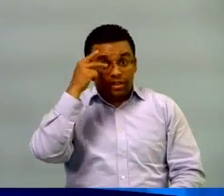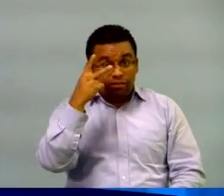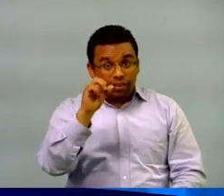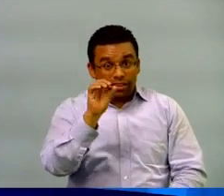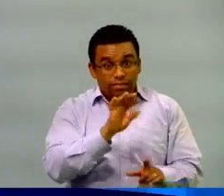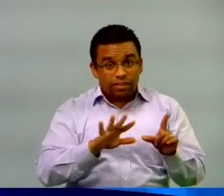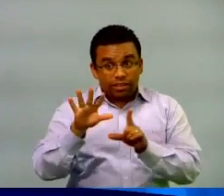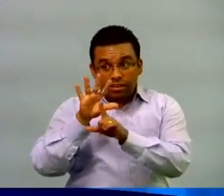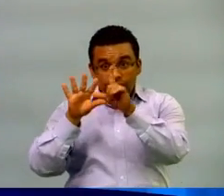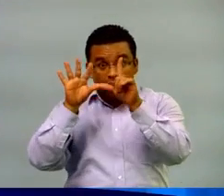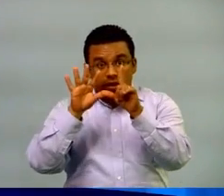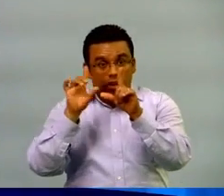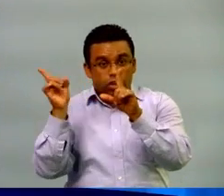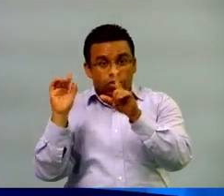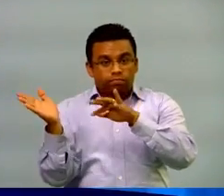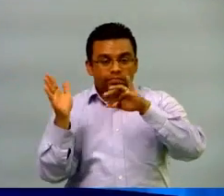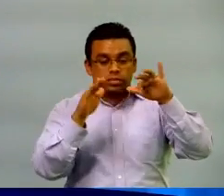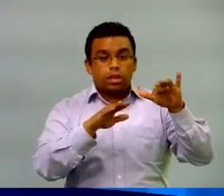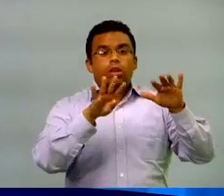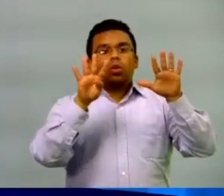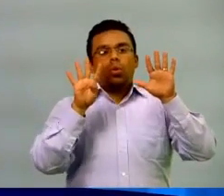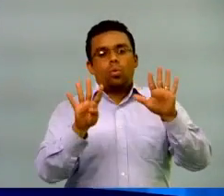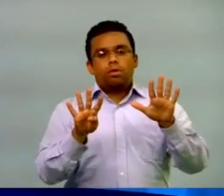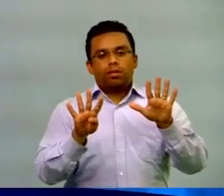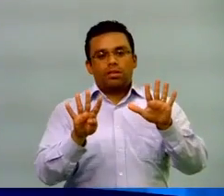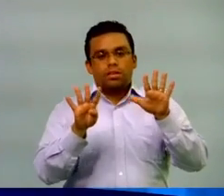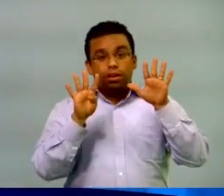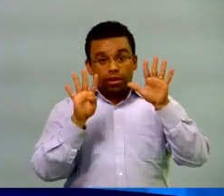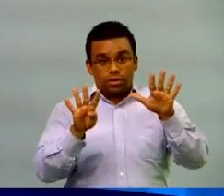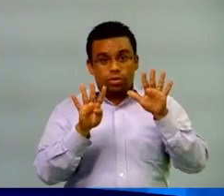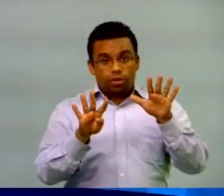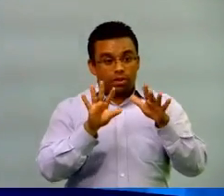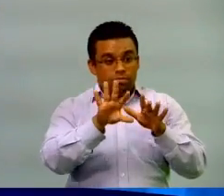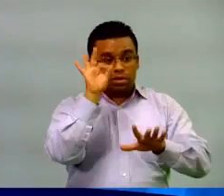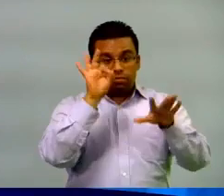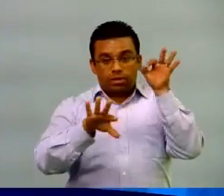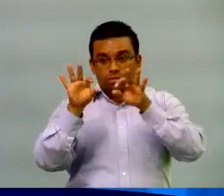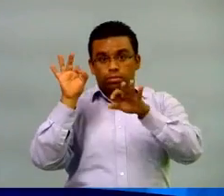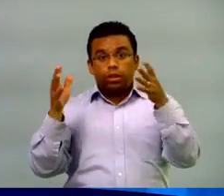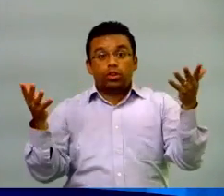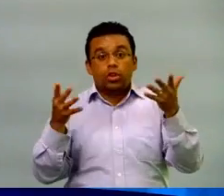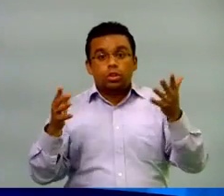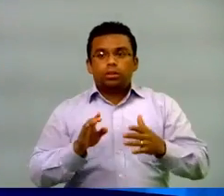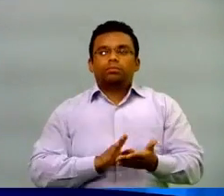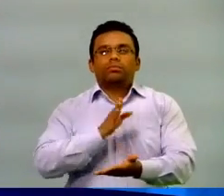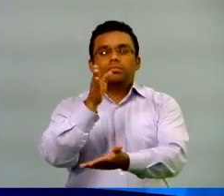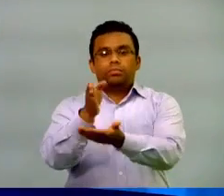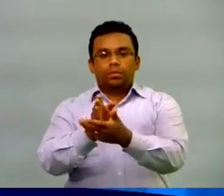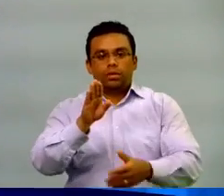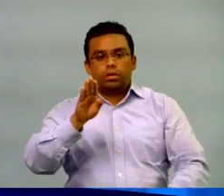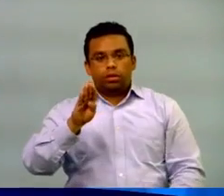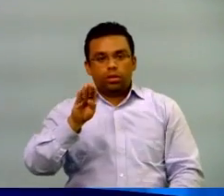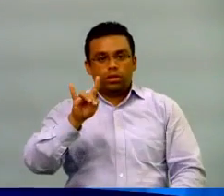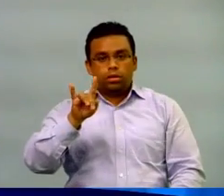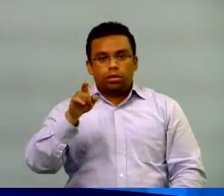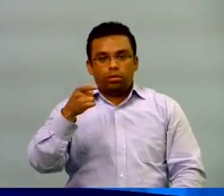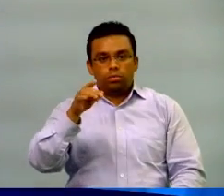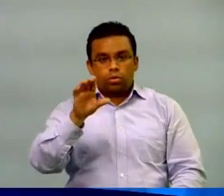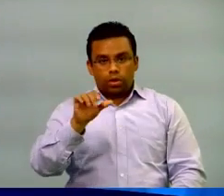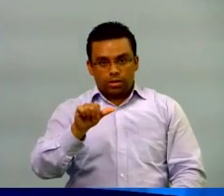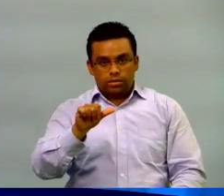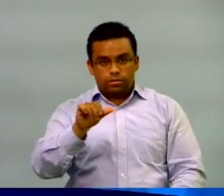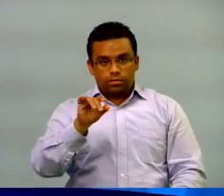nos van a representar en el encuentro que estaremos celebrando la próxima semana en Buga. Muy bien, tenemos